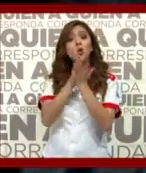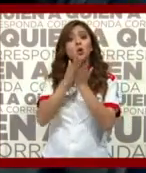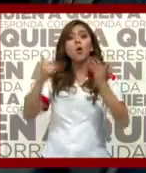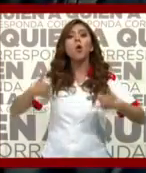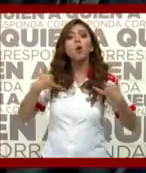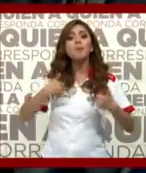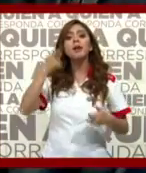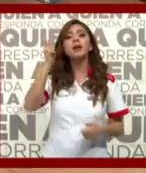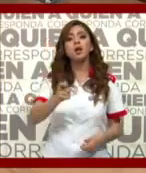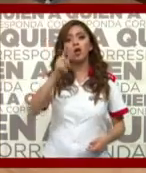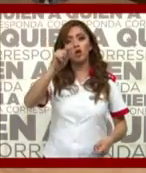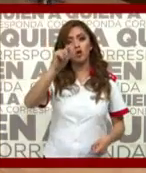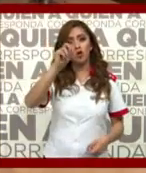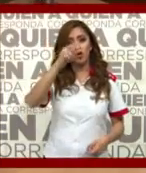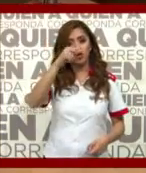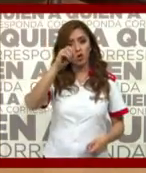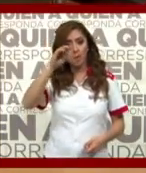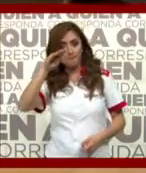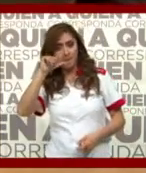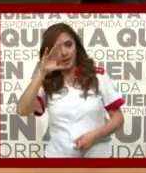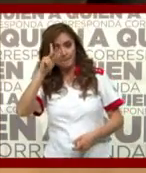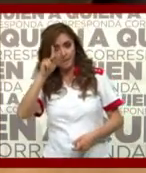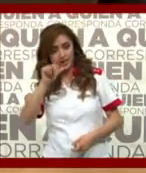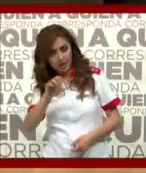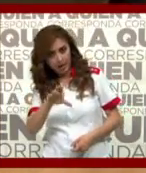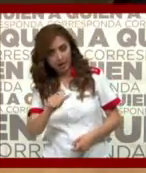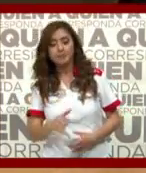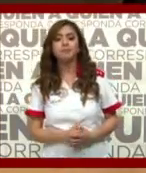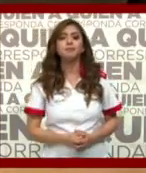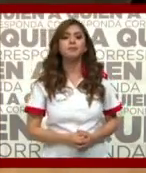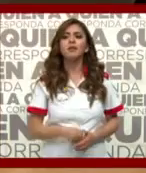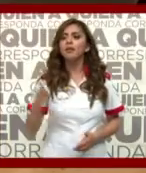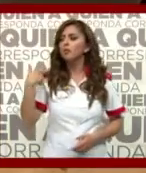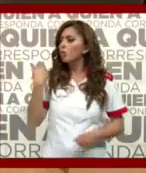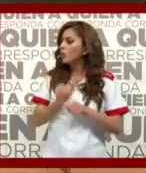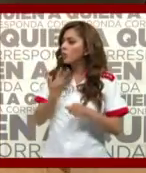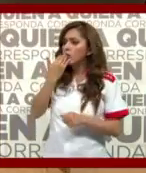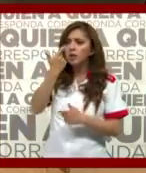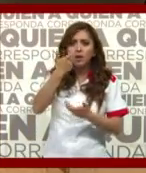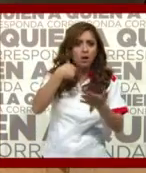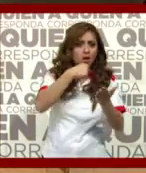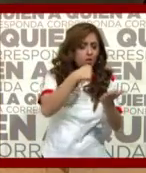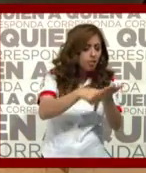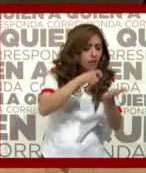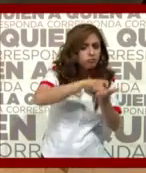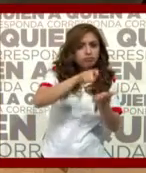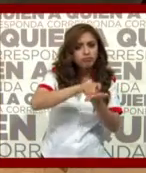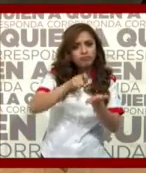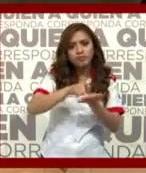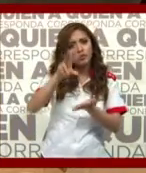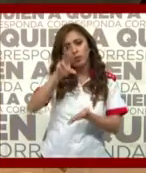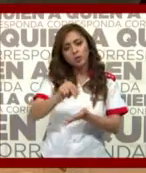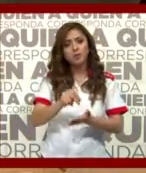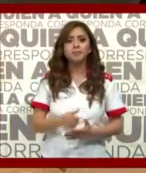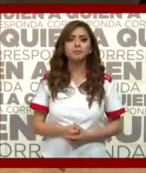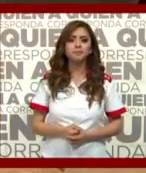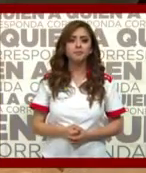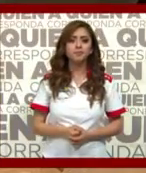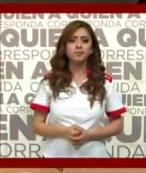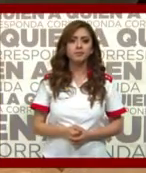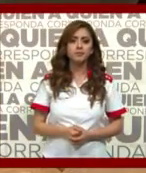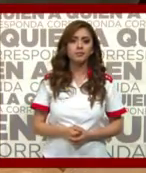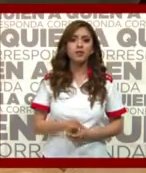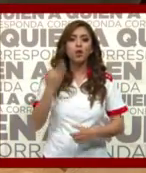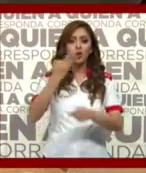es de toño malpica no te voy a regalar cartitas y pensamientos no me pegues de su posición en la tarjeta para un libro ahí está